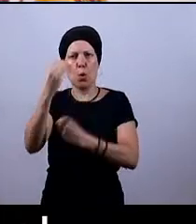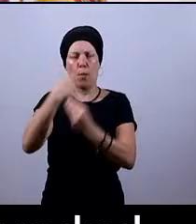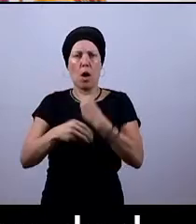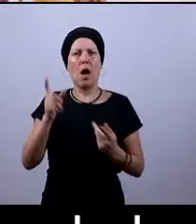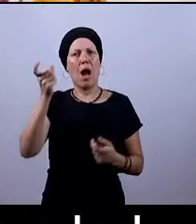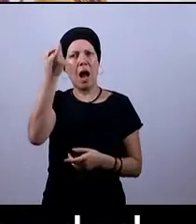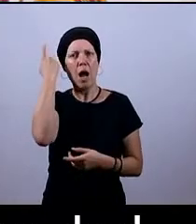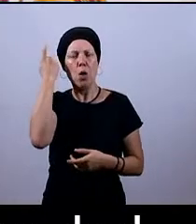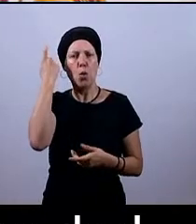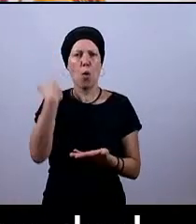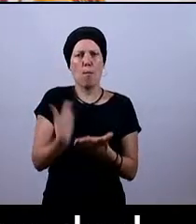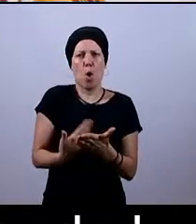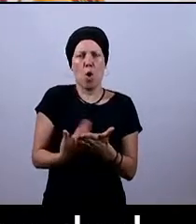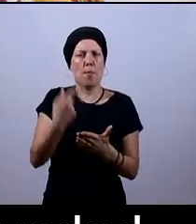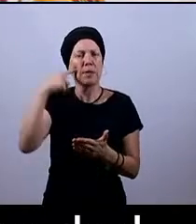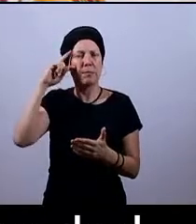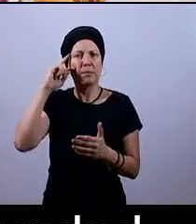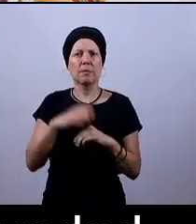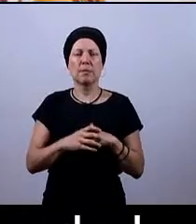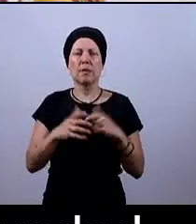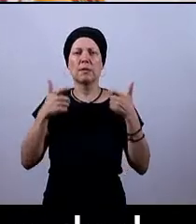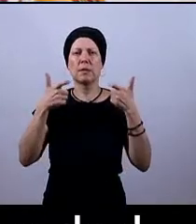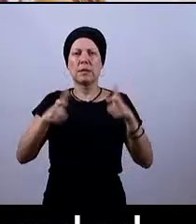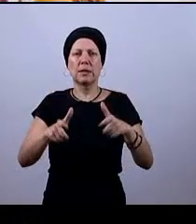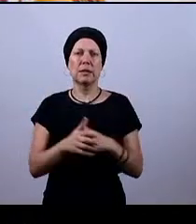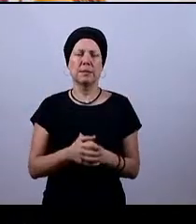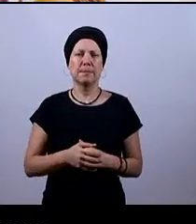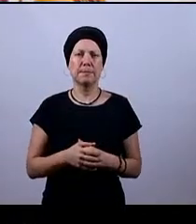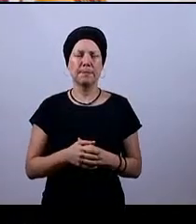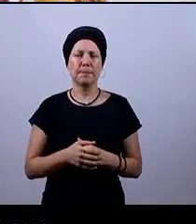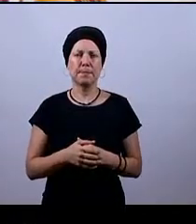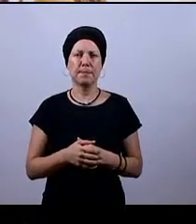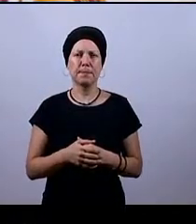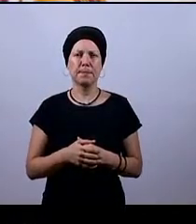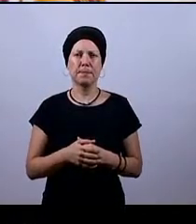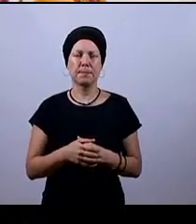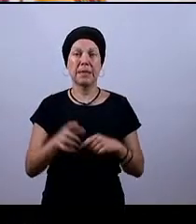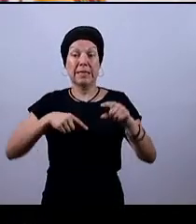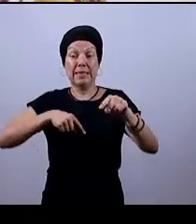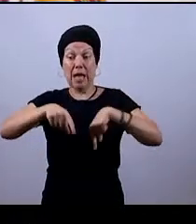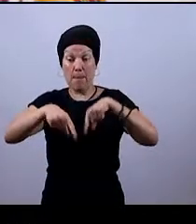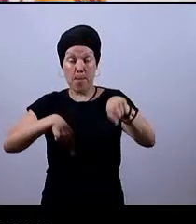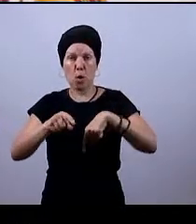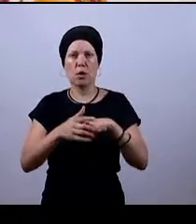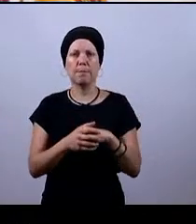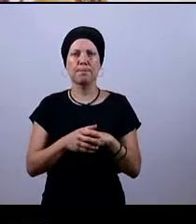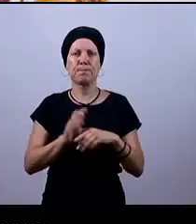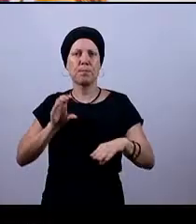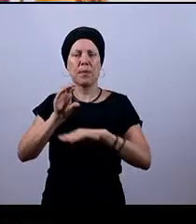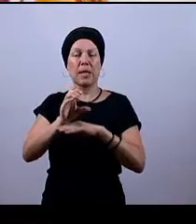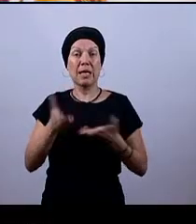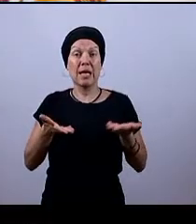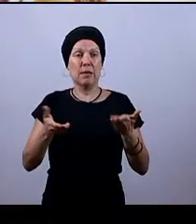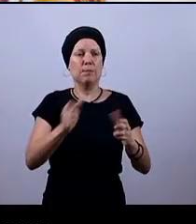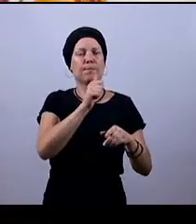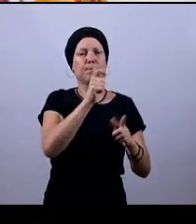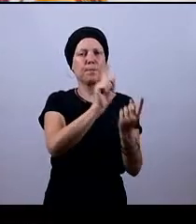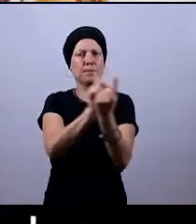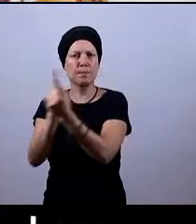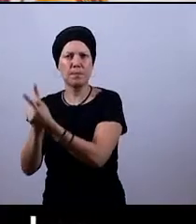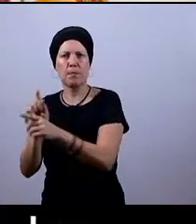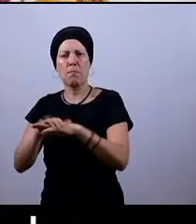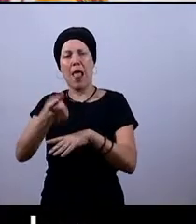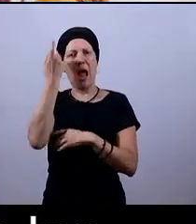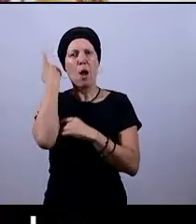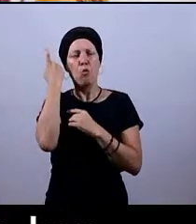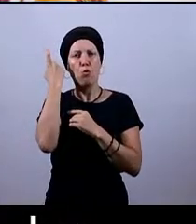programa experimental del aula de 2 años. En el caso de transporte, son las ayudas individualizadas para aquellos